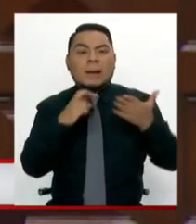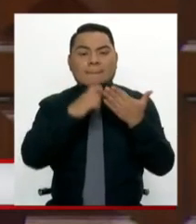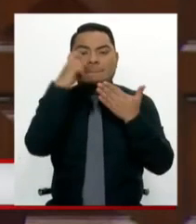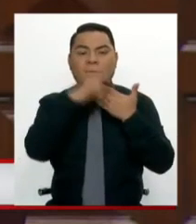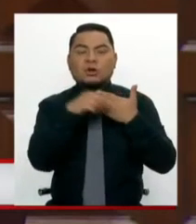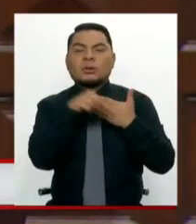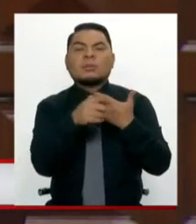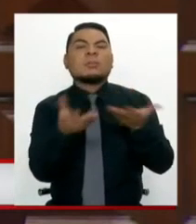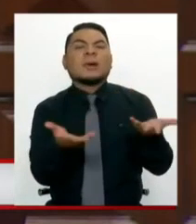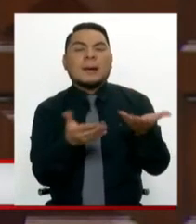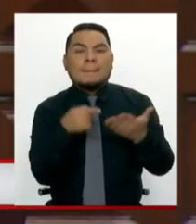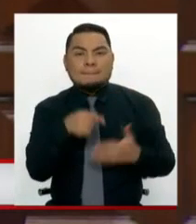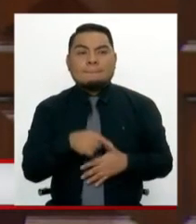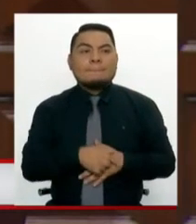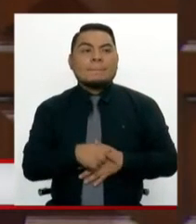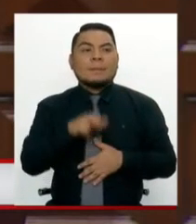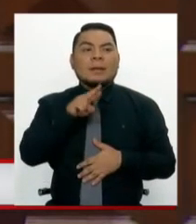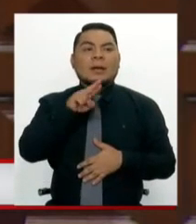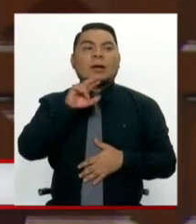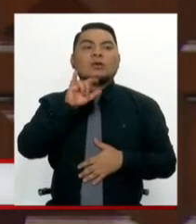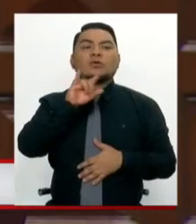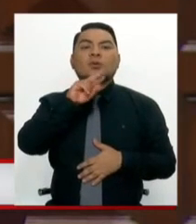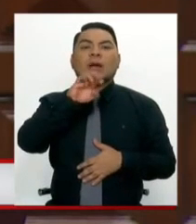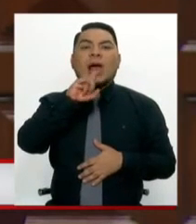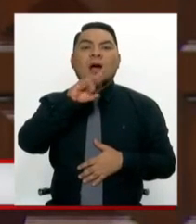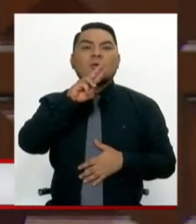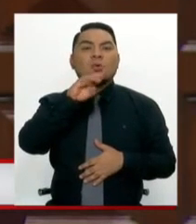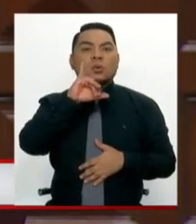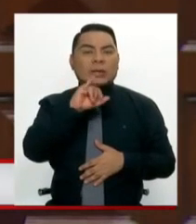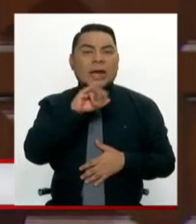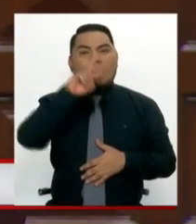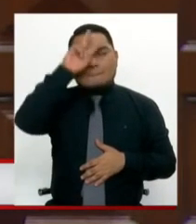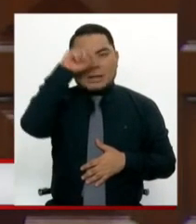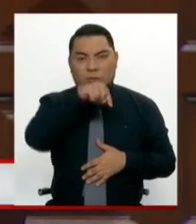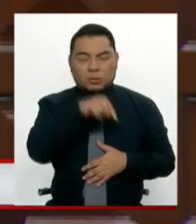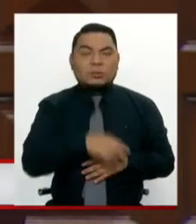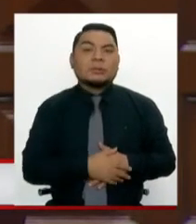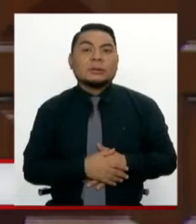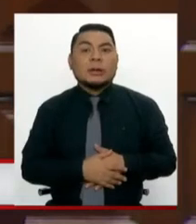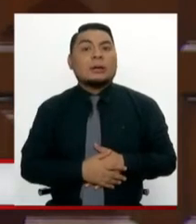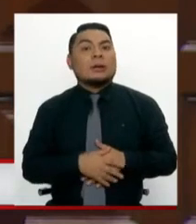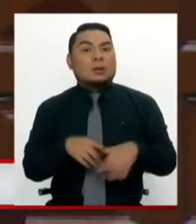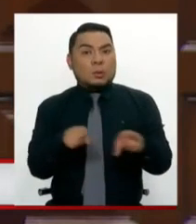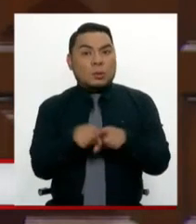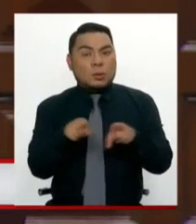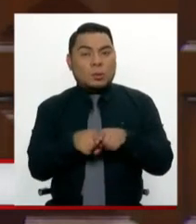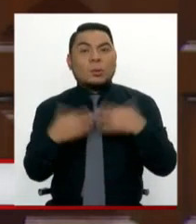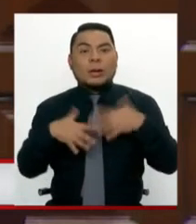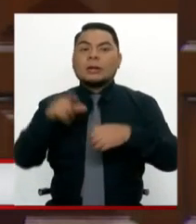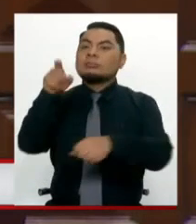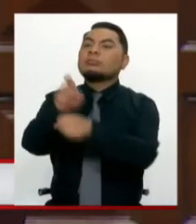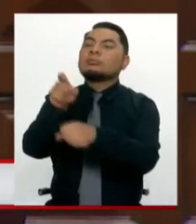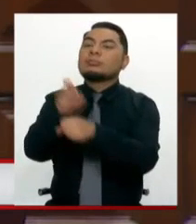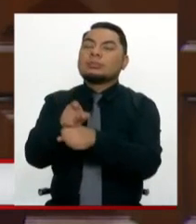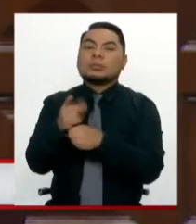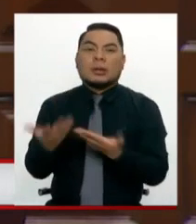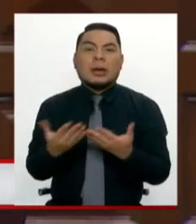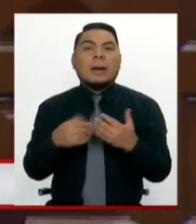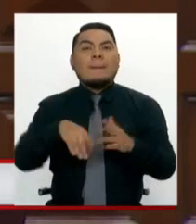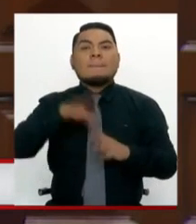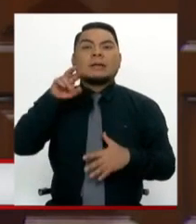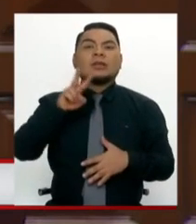programa Lurawi Perú. De igual manera, se ha capacitado y certificado a